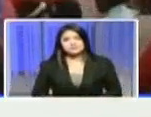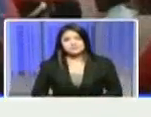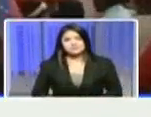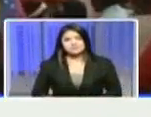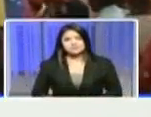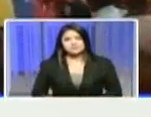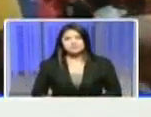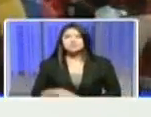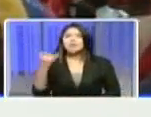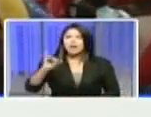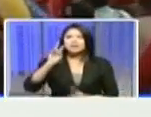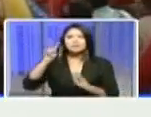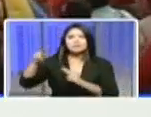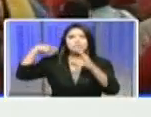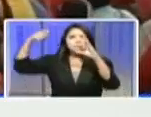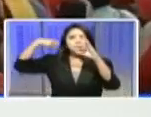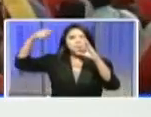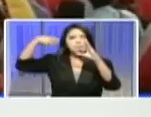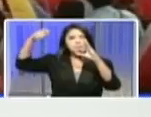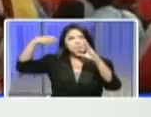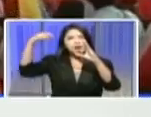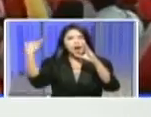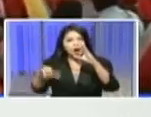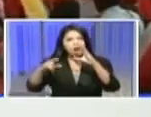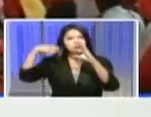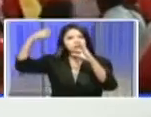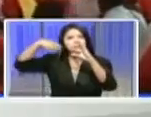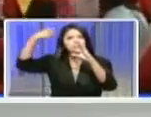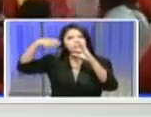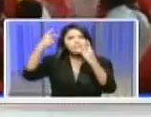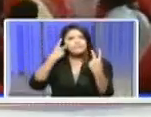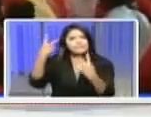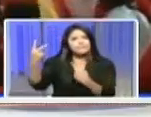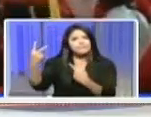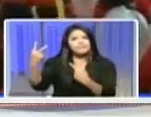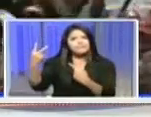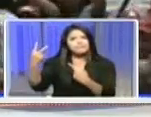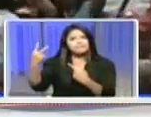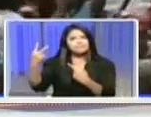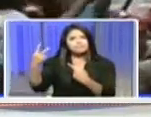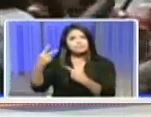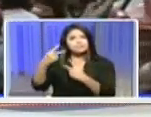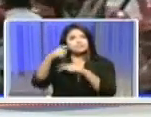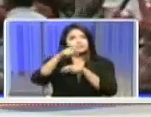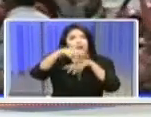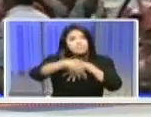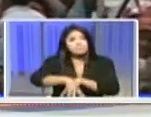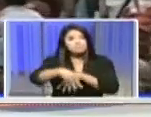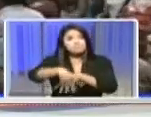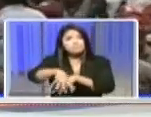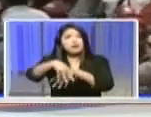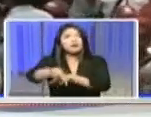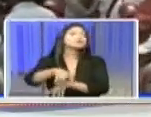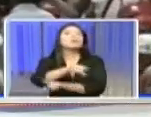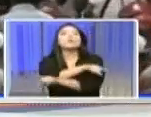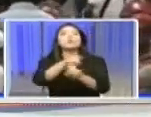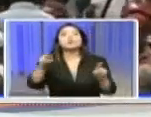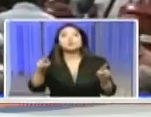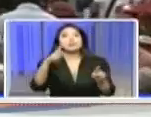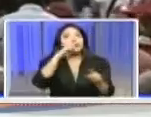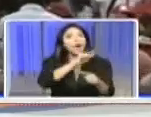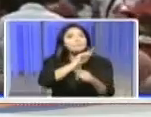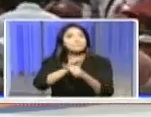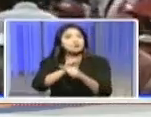ahí están pasando unas imágenes de parte de ese despliegue. Estuvieron